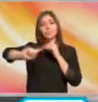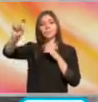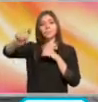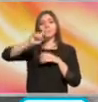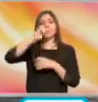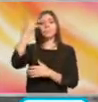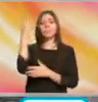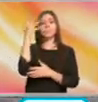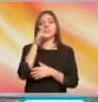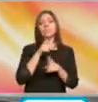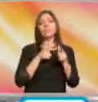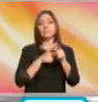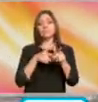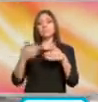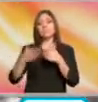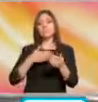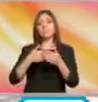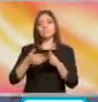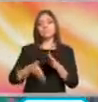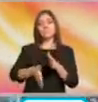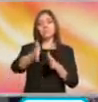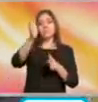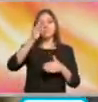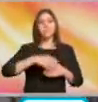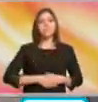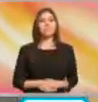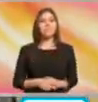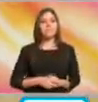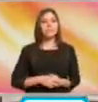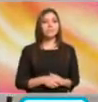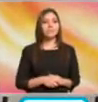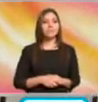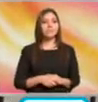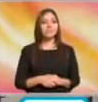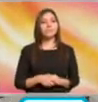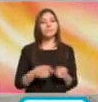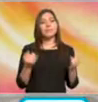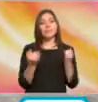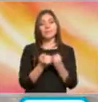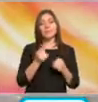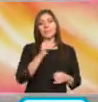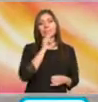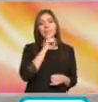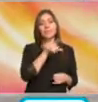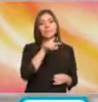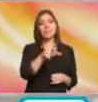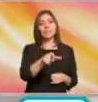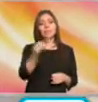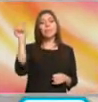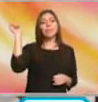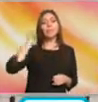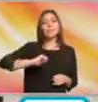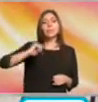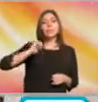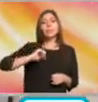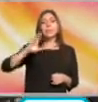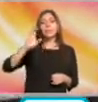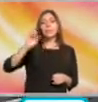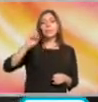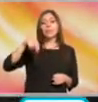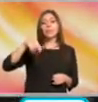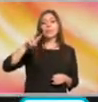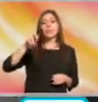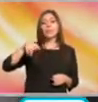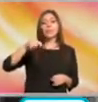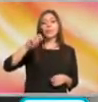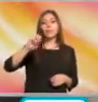estos árboles. Pero sigamos adelante, tío Alberto. Bueno, tío Alberto, también por supuesto, esto fue el antiguo convento en